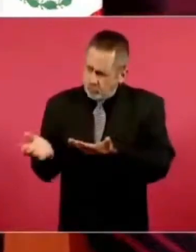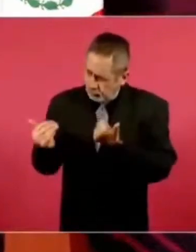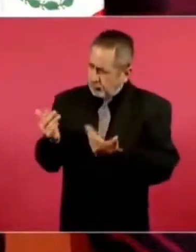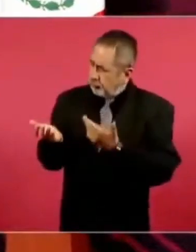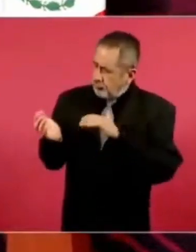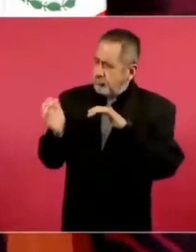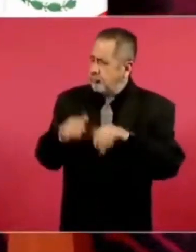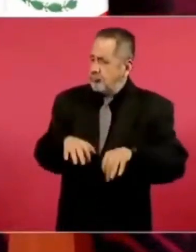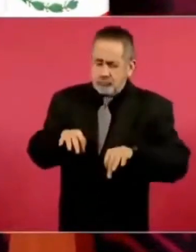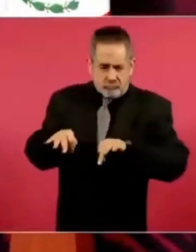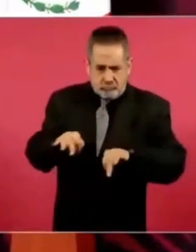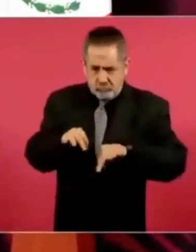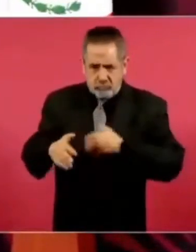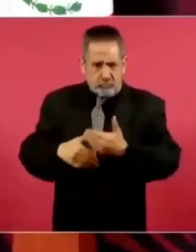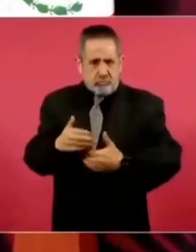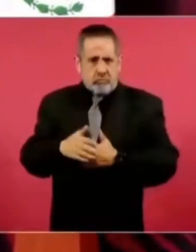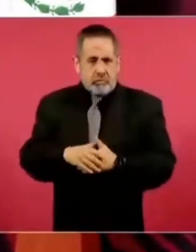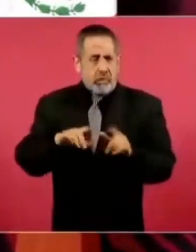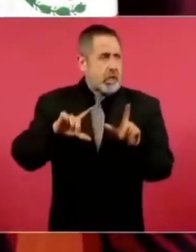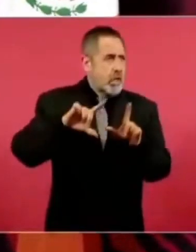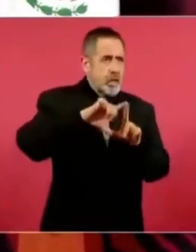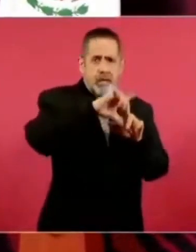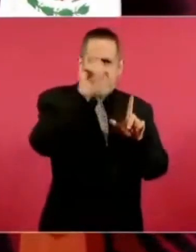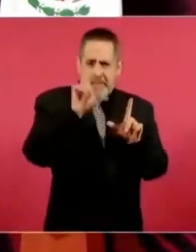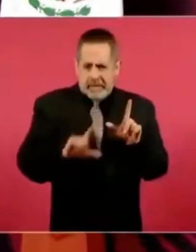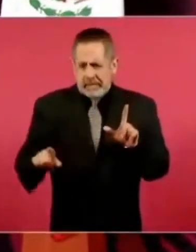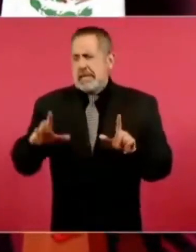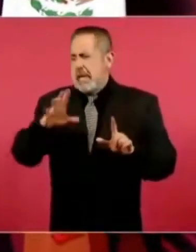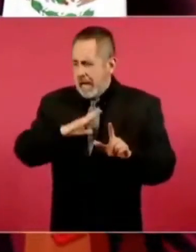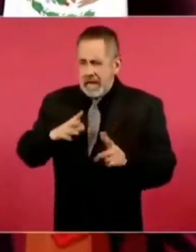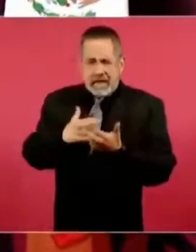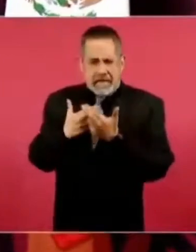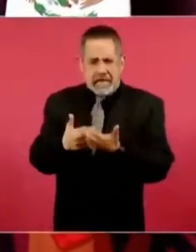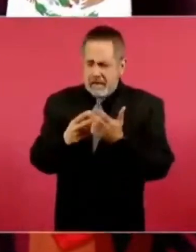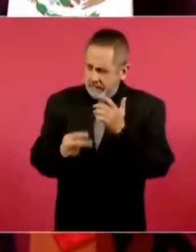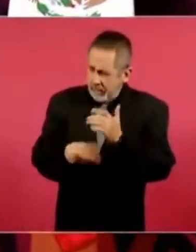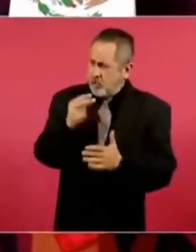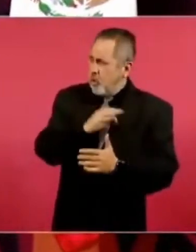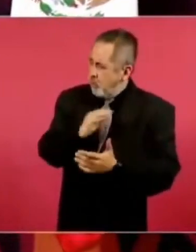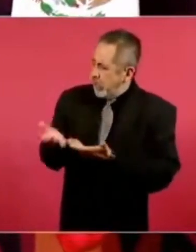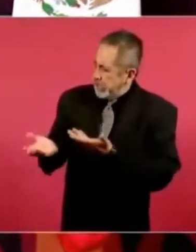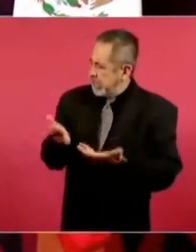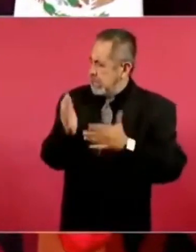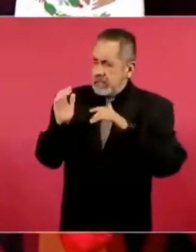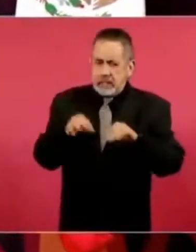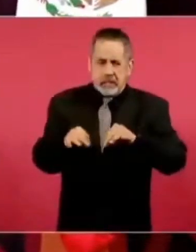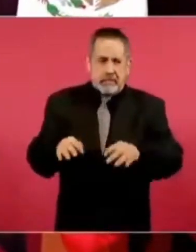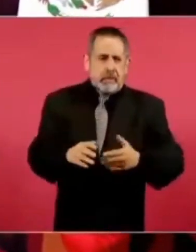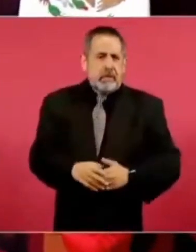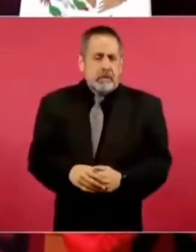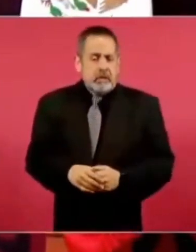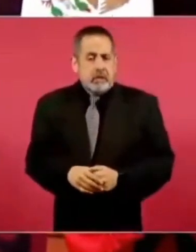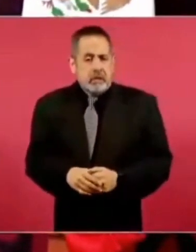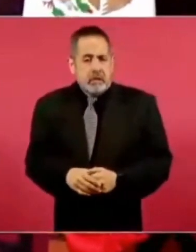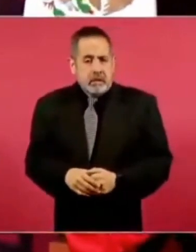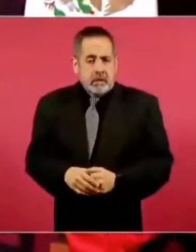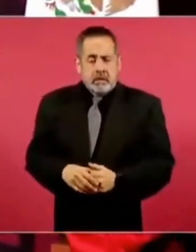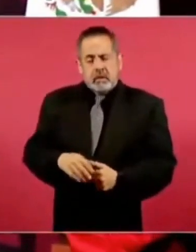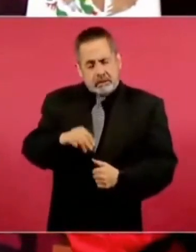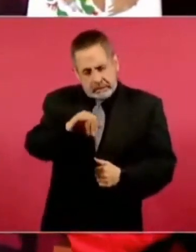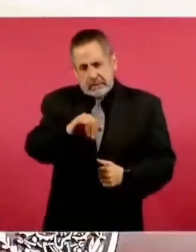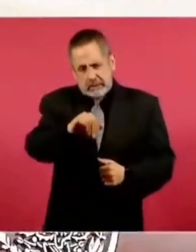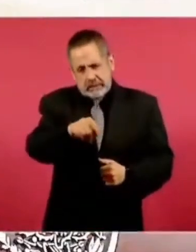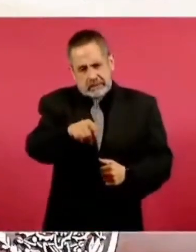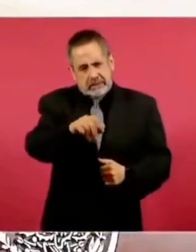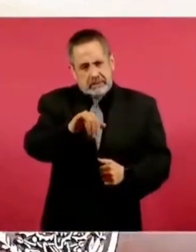y en todo el país. Para que no se congestionen las zonas del norte. Sí, sí, y